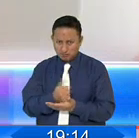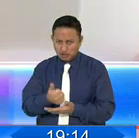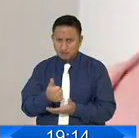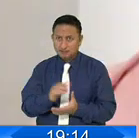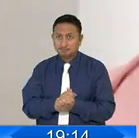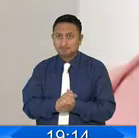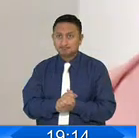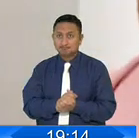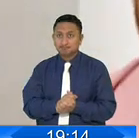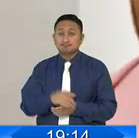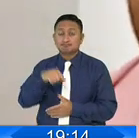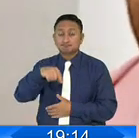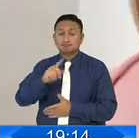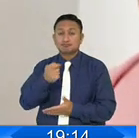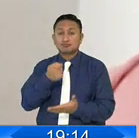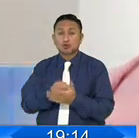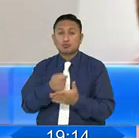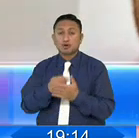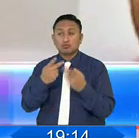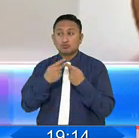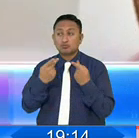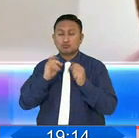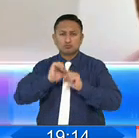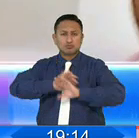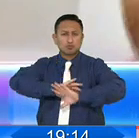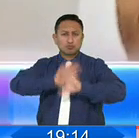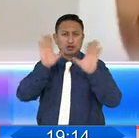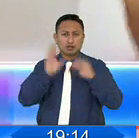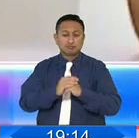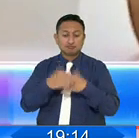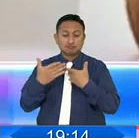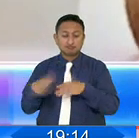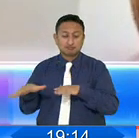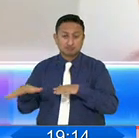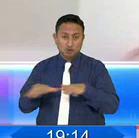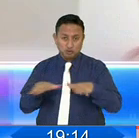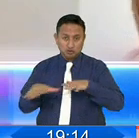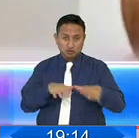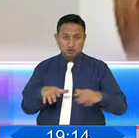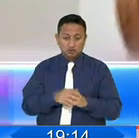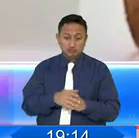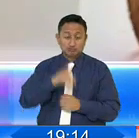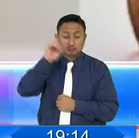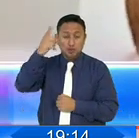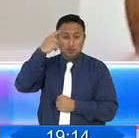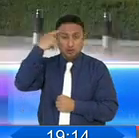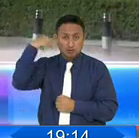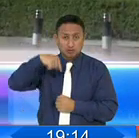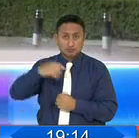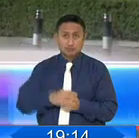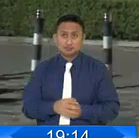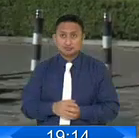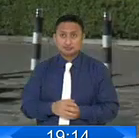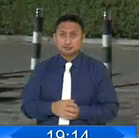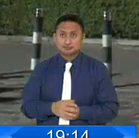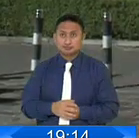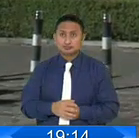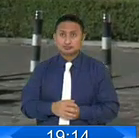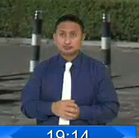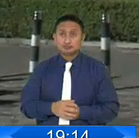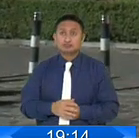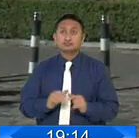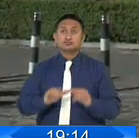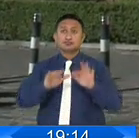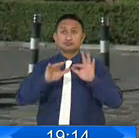ser una adquisición pública transparente en coordinación, obviamente, con el gobierno central. En este sentido, desde